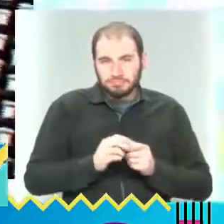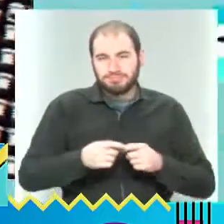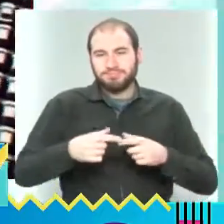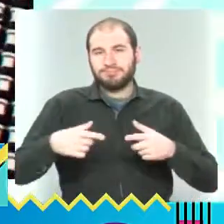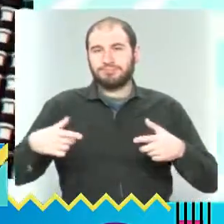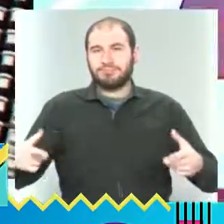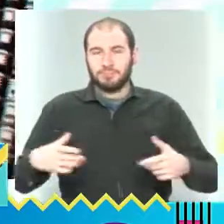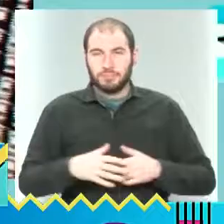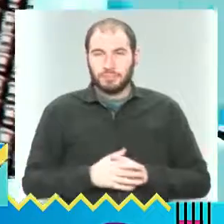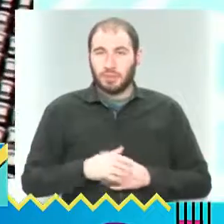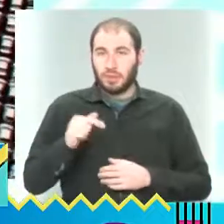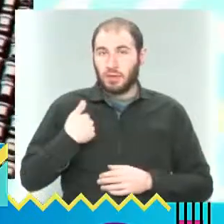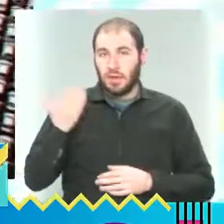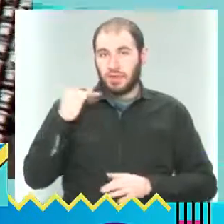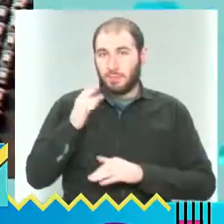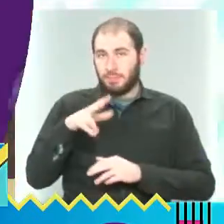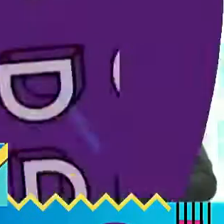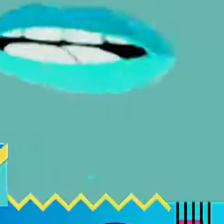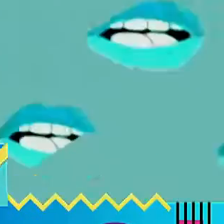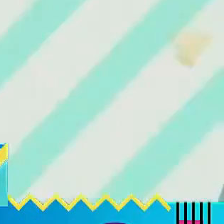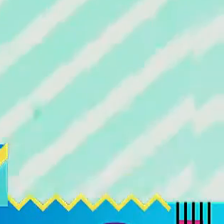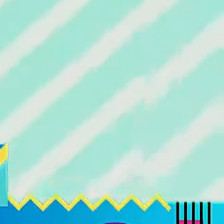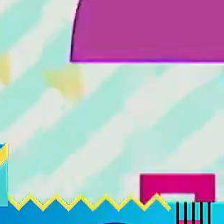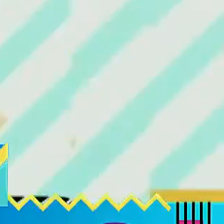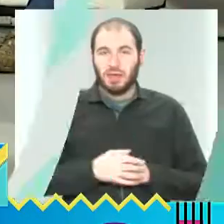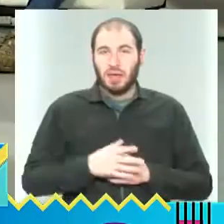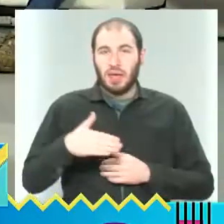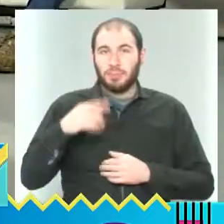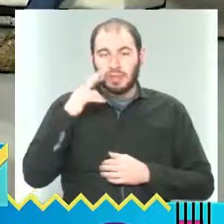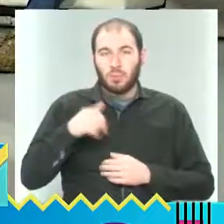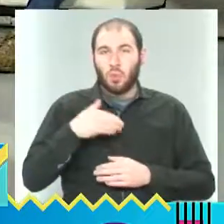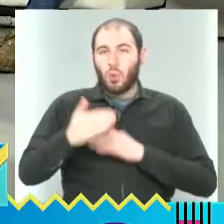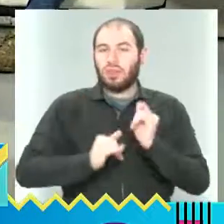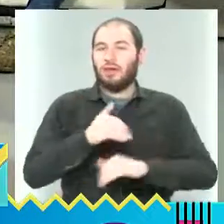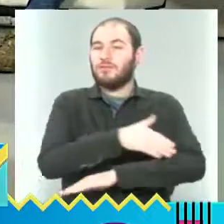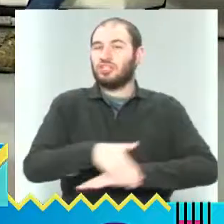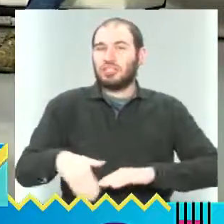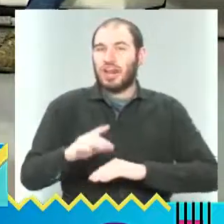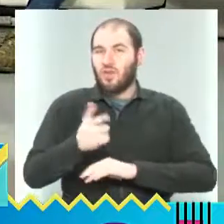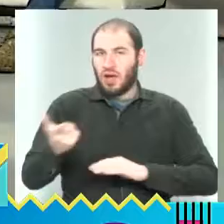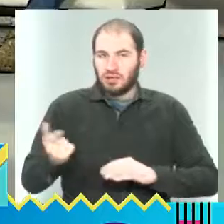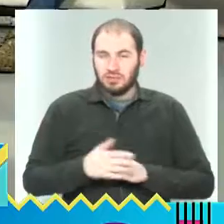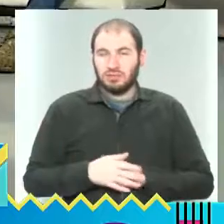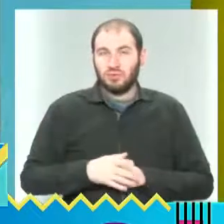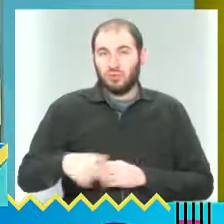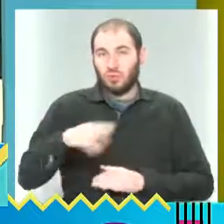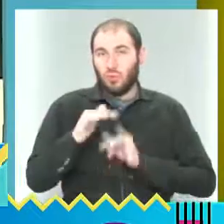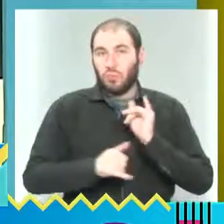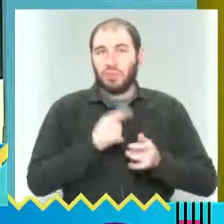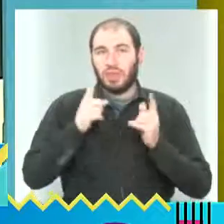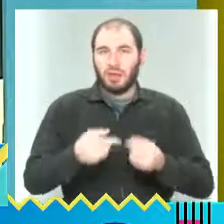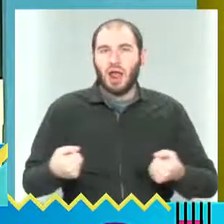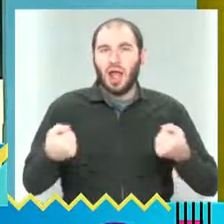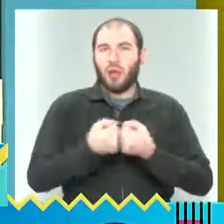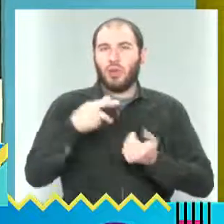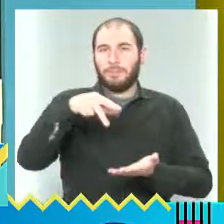aumentar continuamente. Yo se los decía fuera de aire recién, digo, bueno, Miriam decía no hay frontera para esto, ¿no? Y decíamos recién también, bueno, un acuerdo